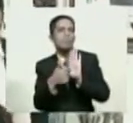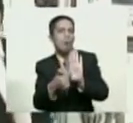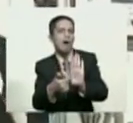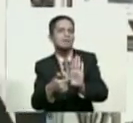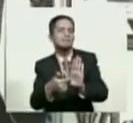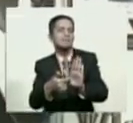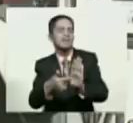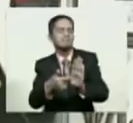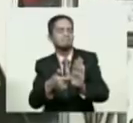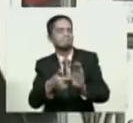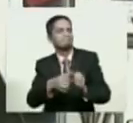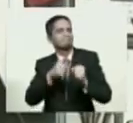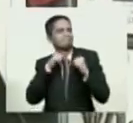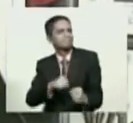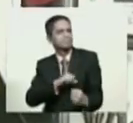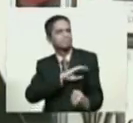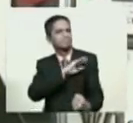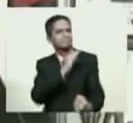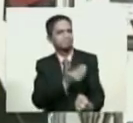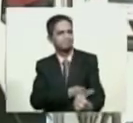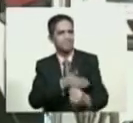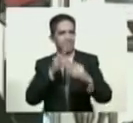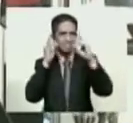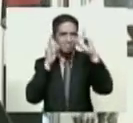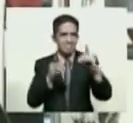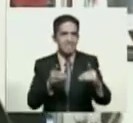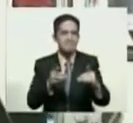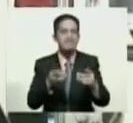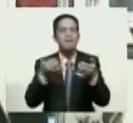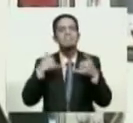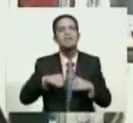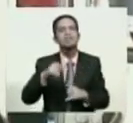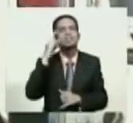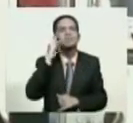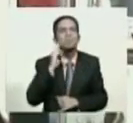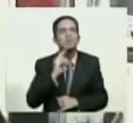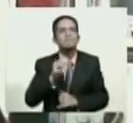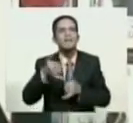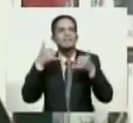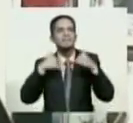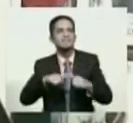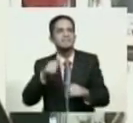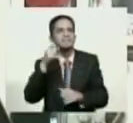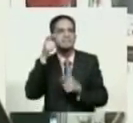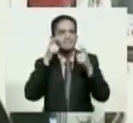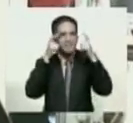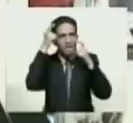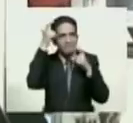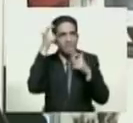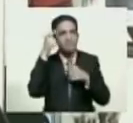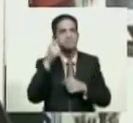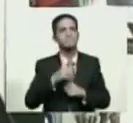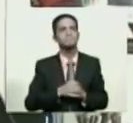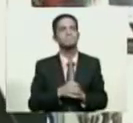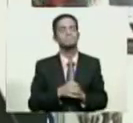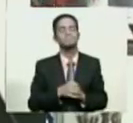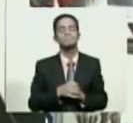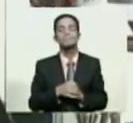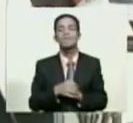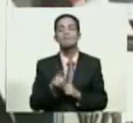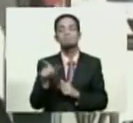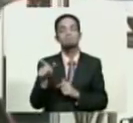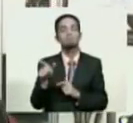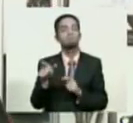heroicidad digna de los hijos de Bolívar y de los hijos de Chávez. y hemos podido recoger palabras